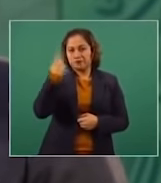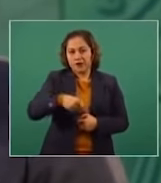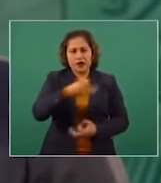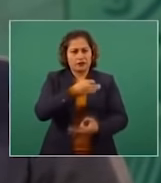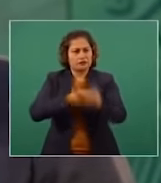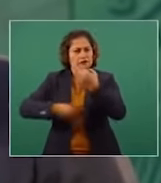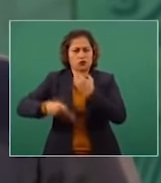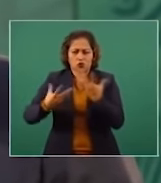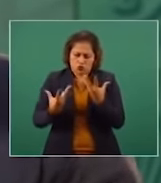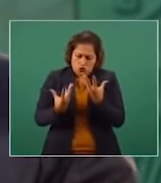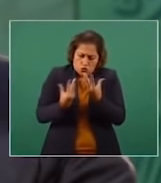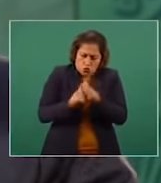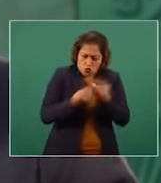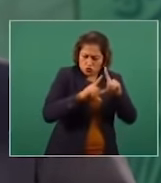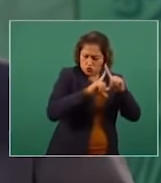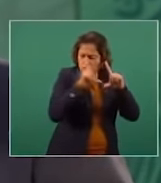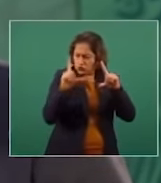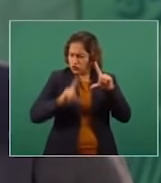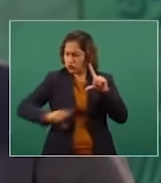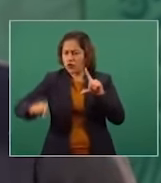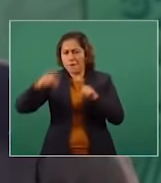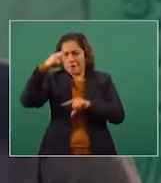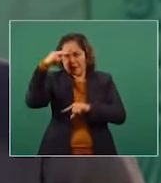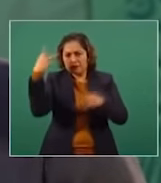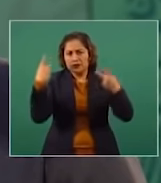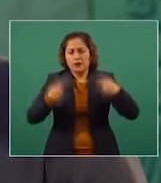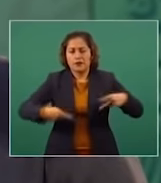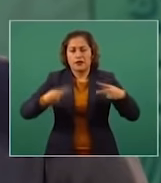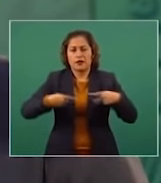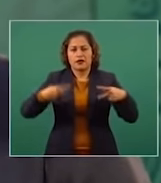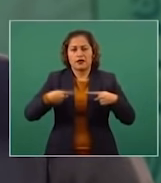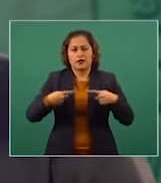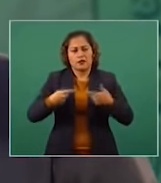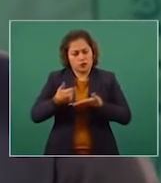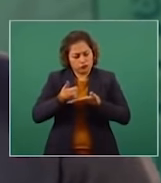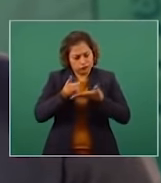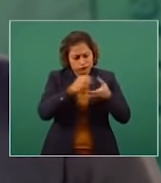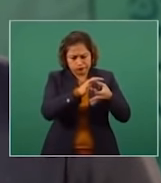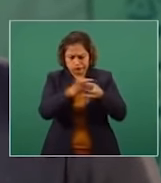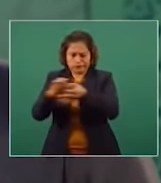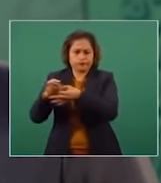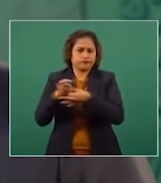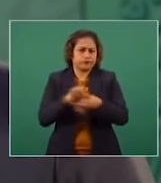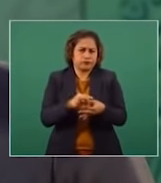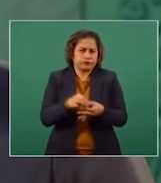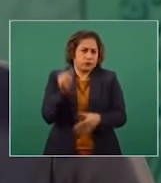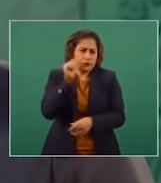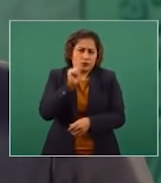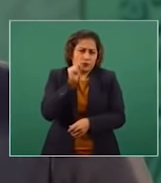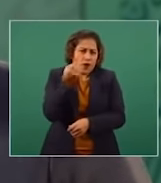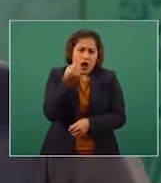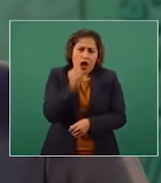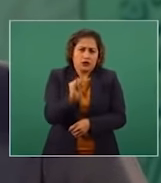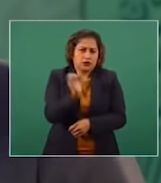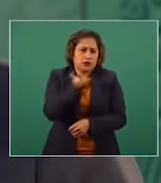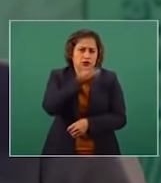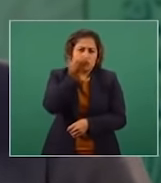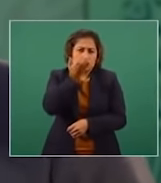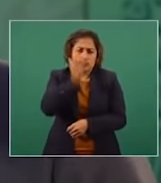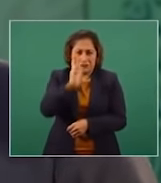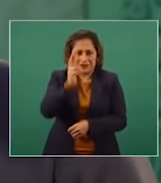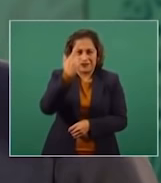ayudemos, como lo hemos hecho siempre, como lo hicimos cuando enfrentamos lo del